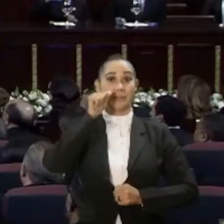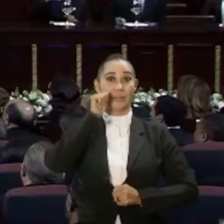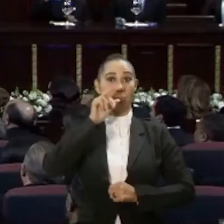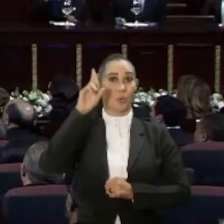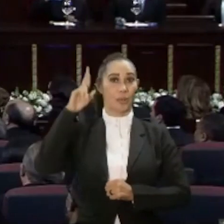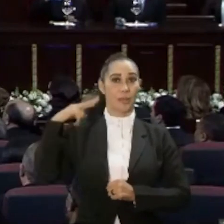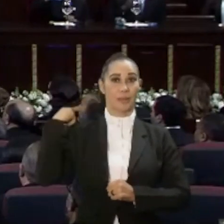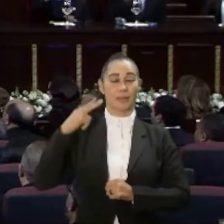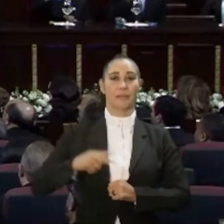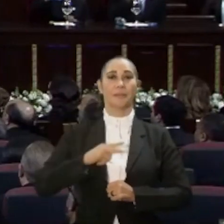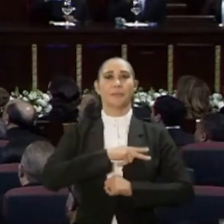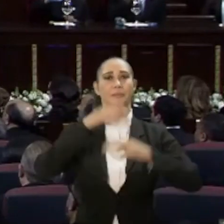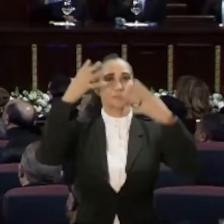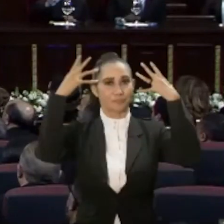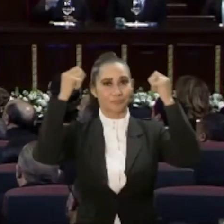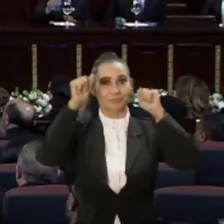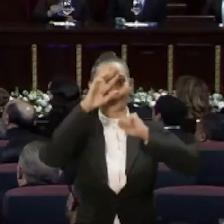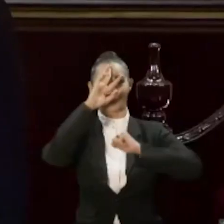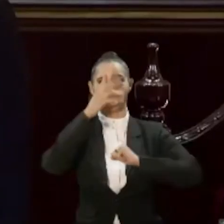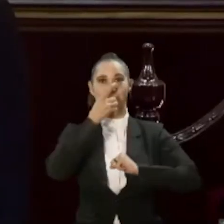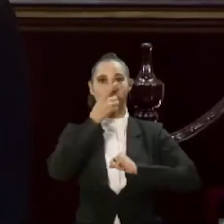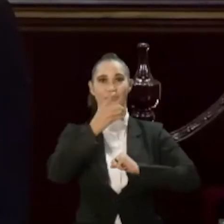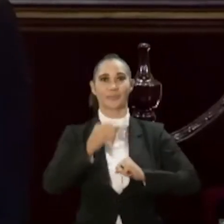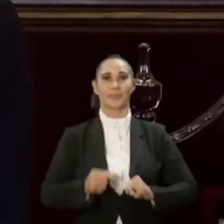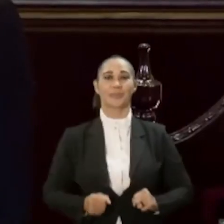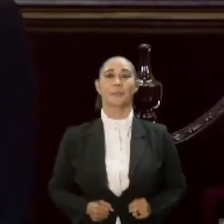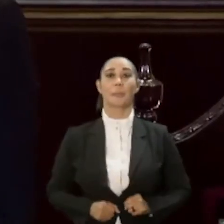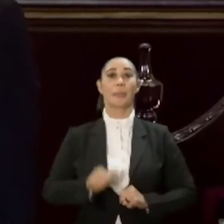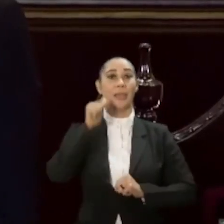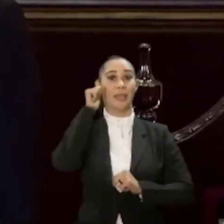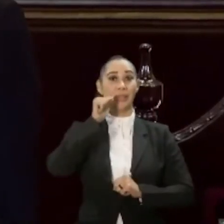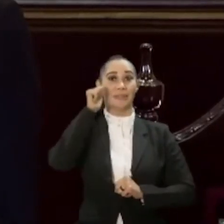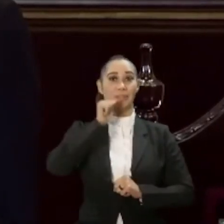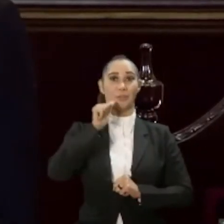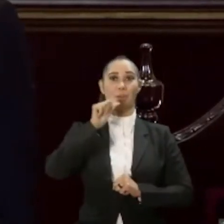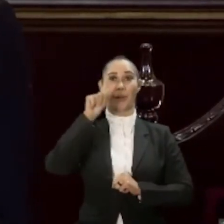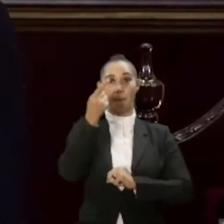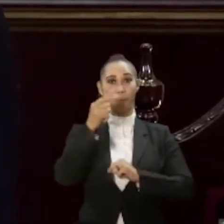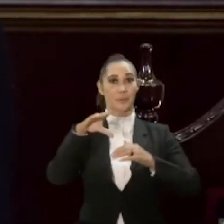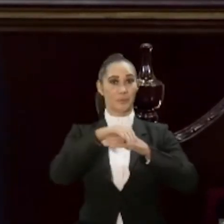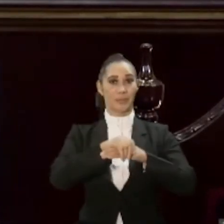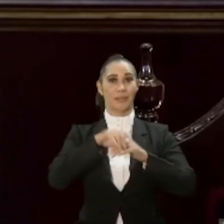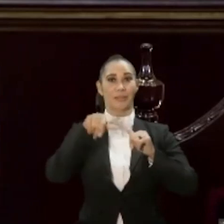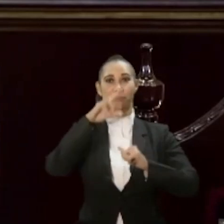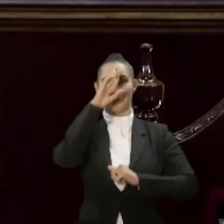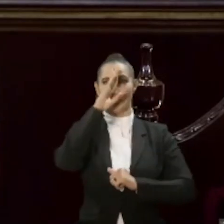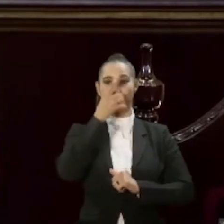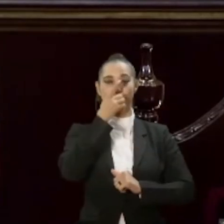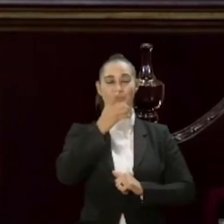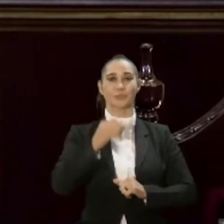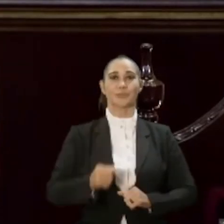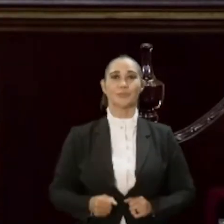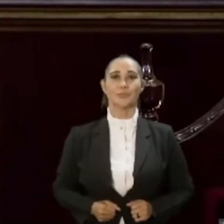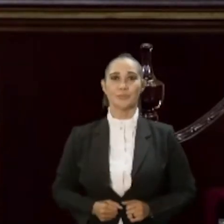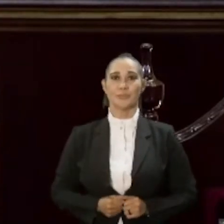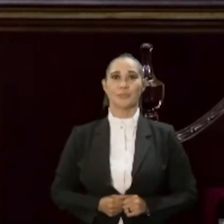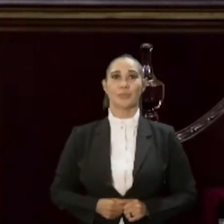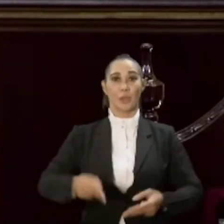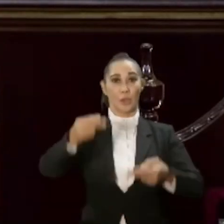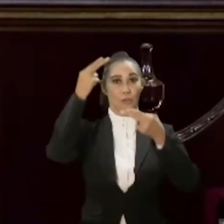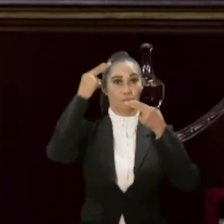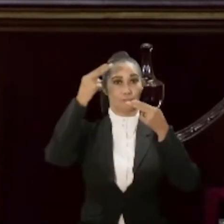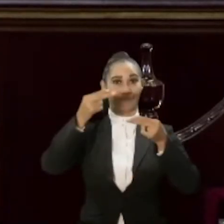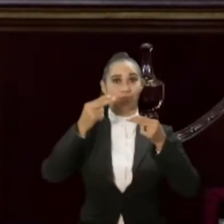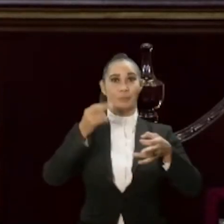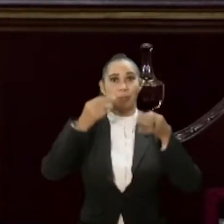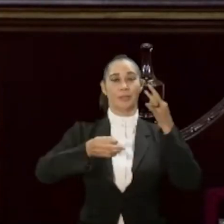Raquel Peña, vicepresidenta de la República. Señora Raquel Arbaje, primera dama de la República. Honorable